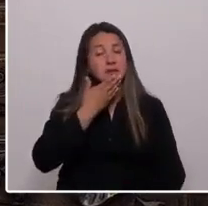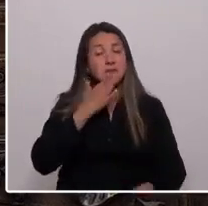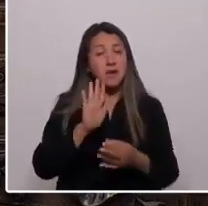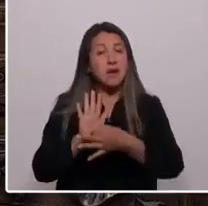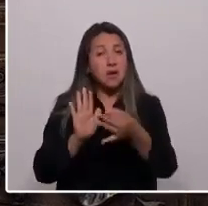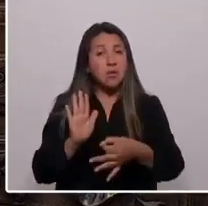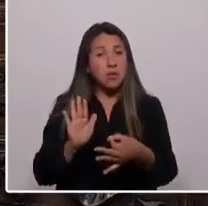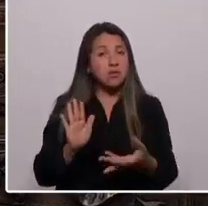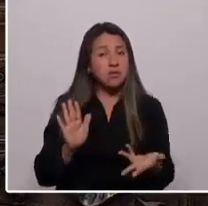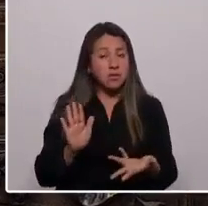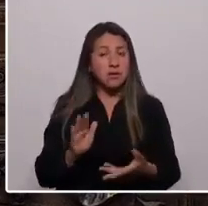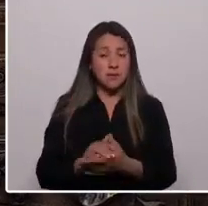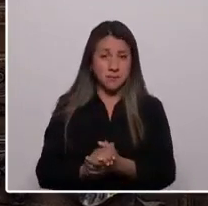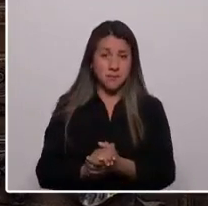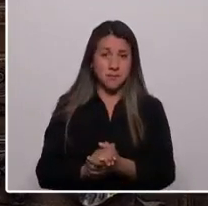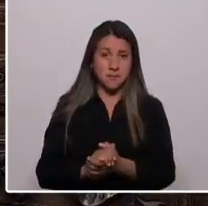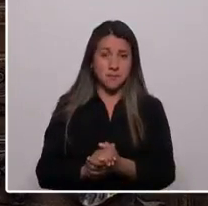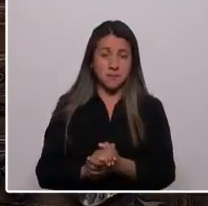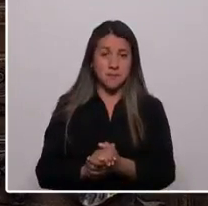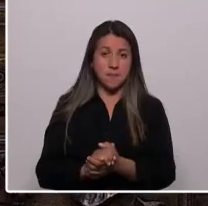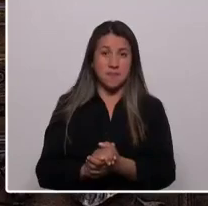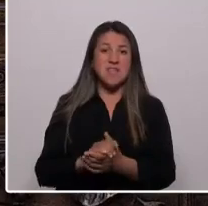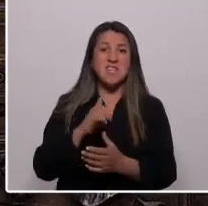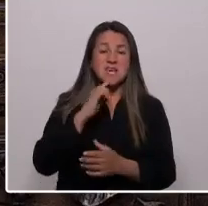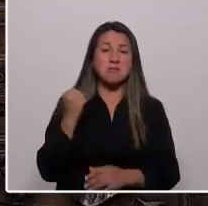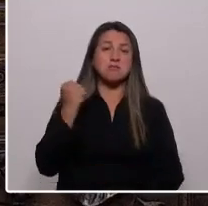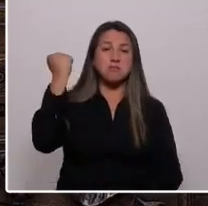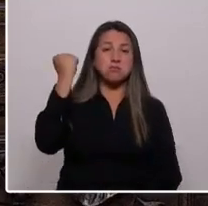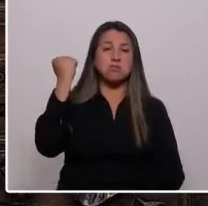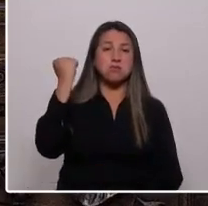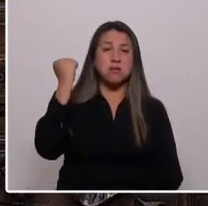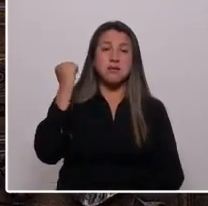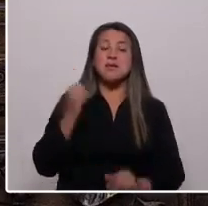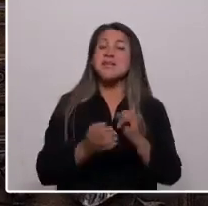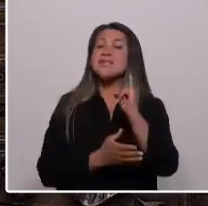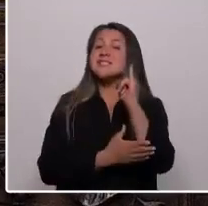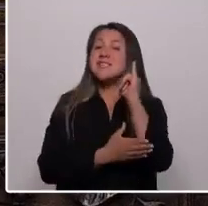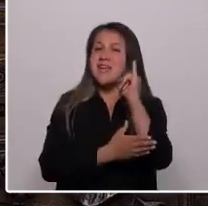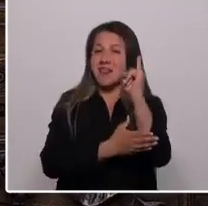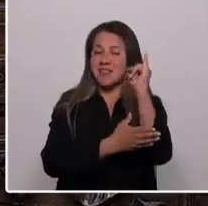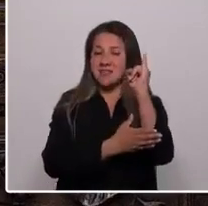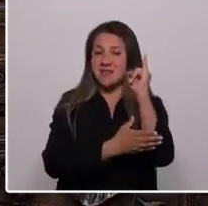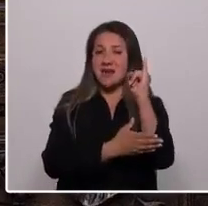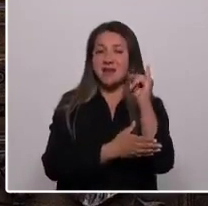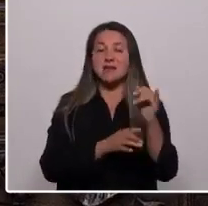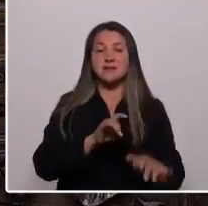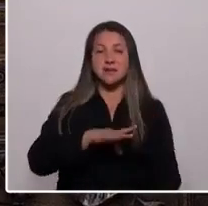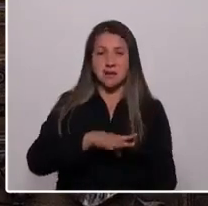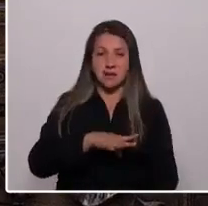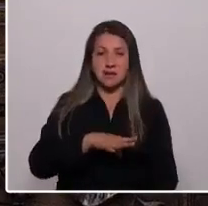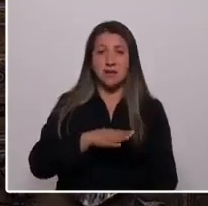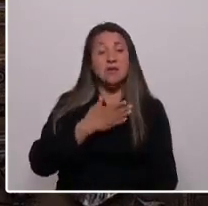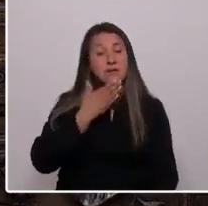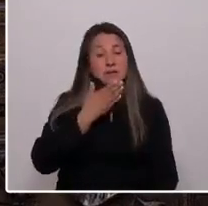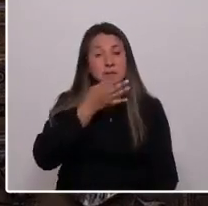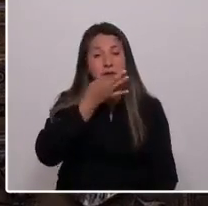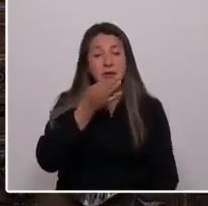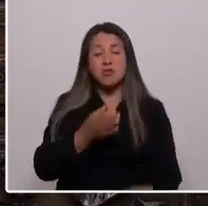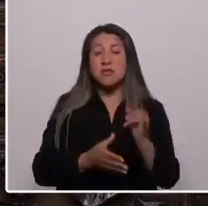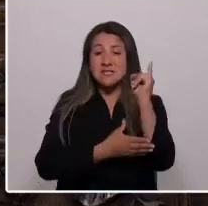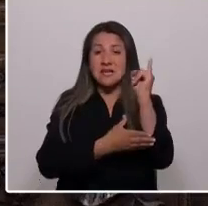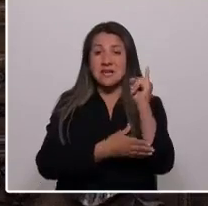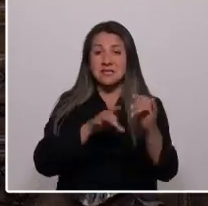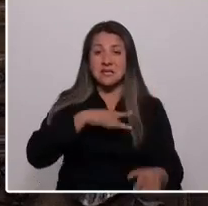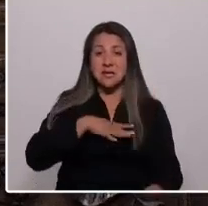que fue encabezada por la izquierda chilena pero también le digo de que la izquierda chilena